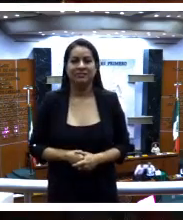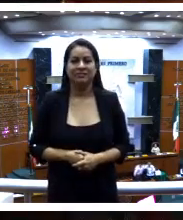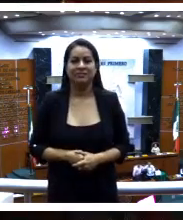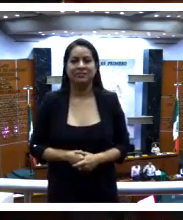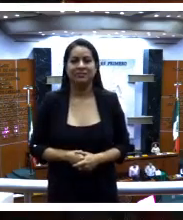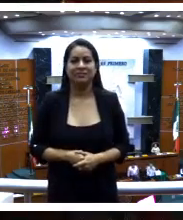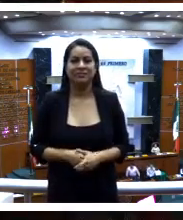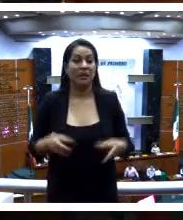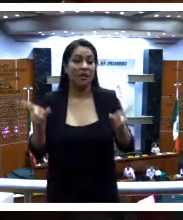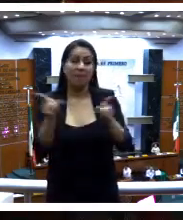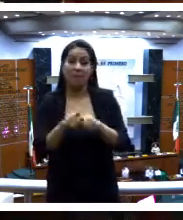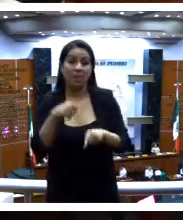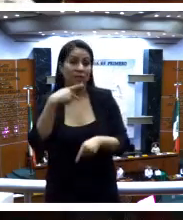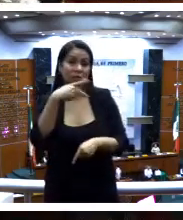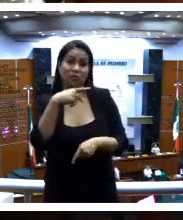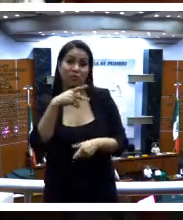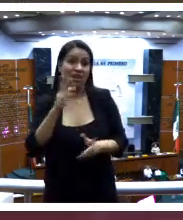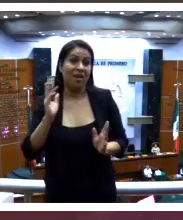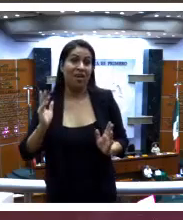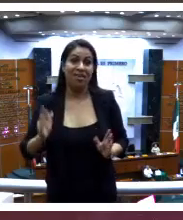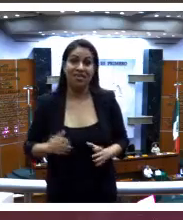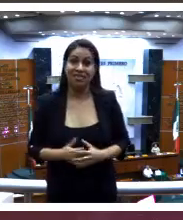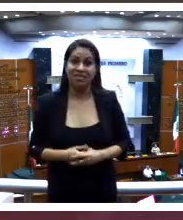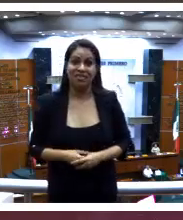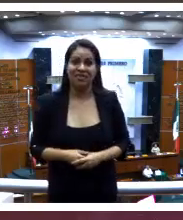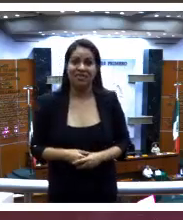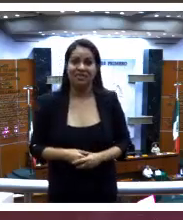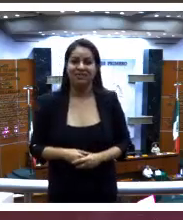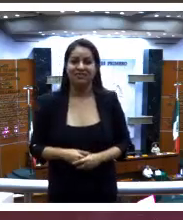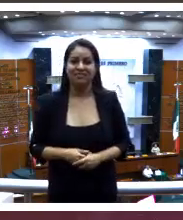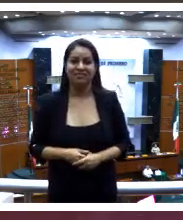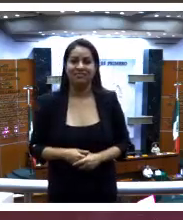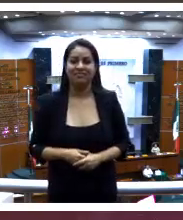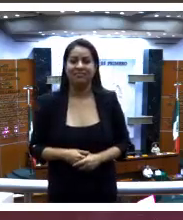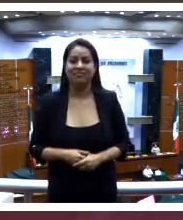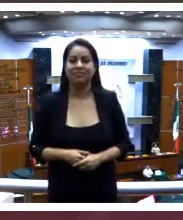Se